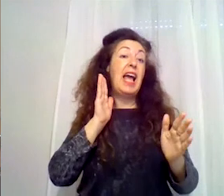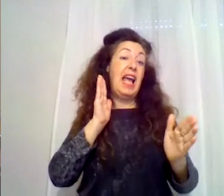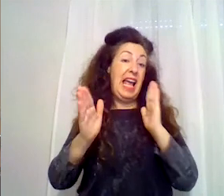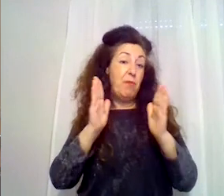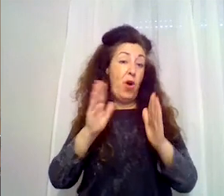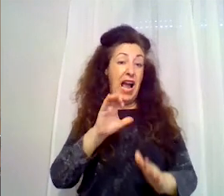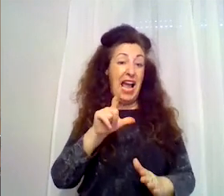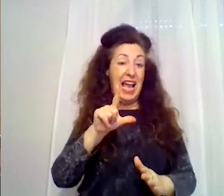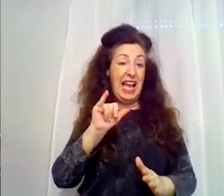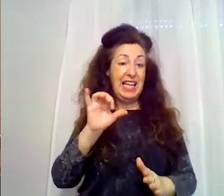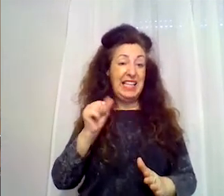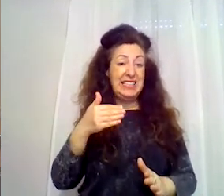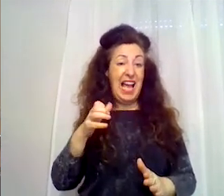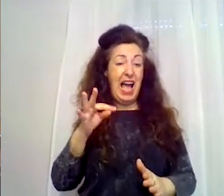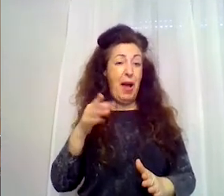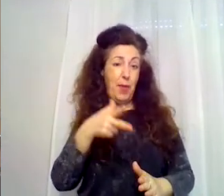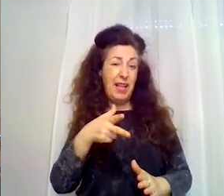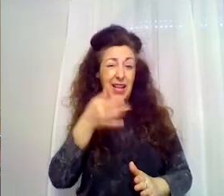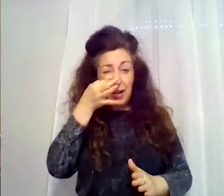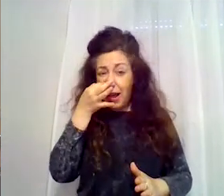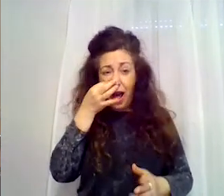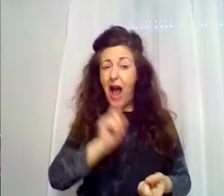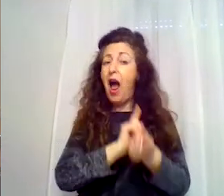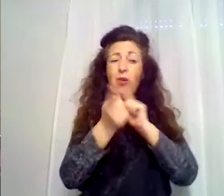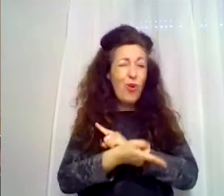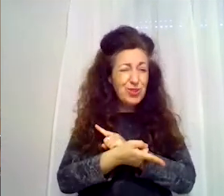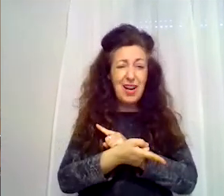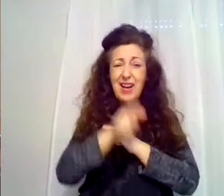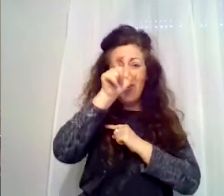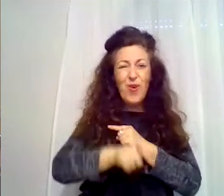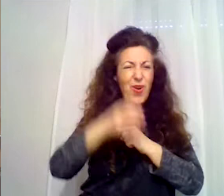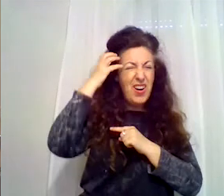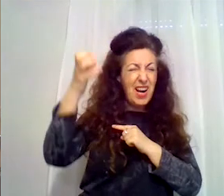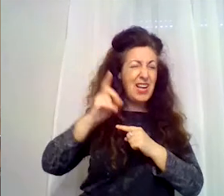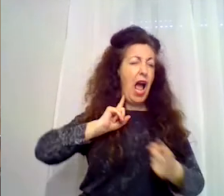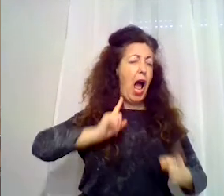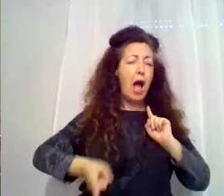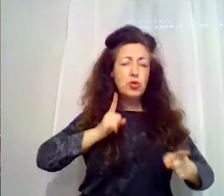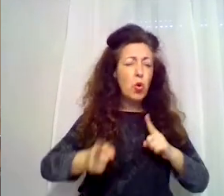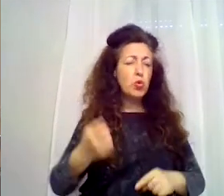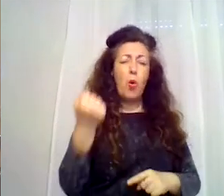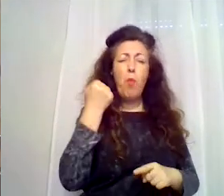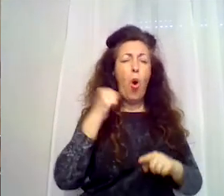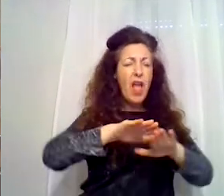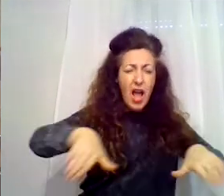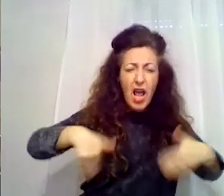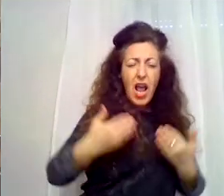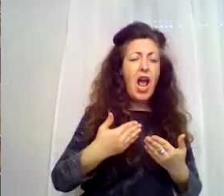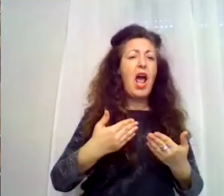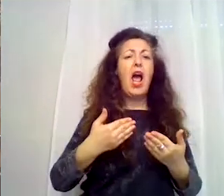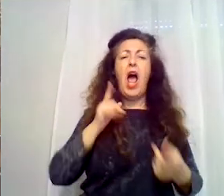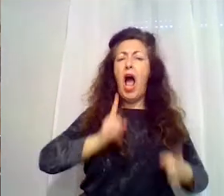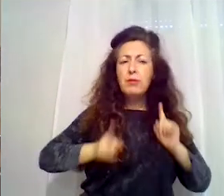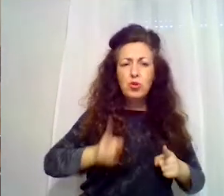precisamente los que impedían que las mujeres fueran a la universidad. No lo traiga usted a hoy. No lo traiga usted hoy. Eso no lo